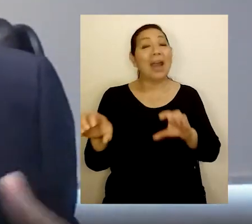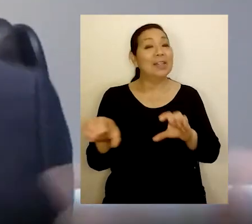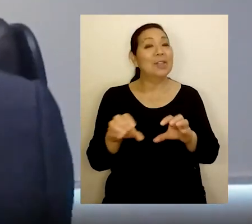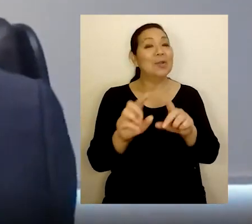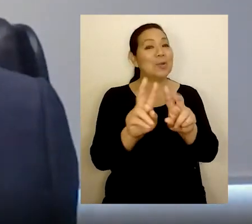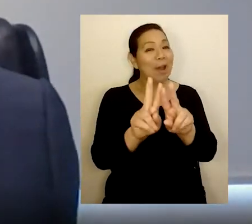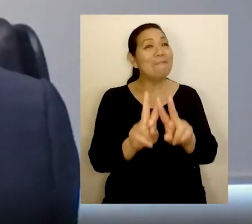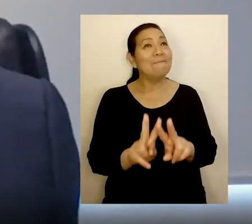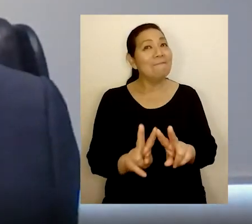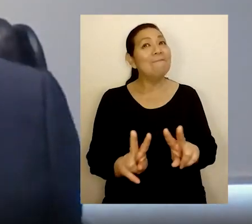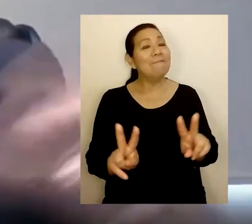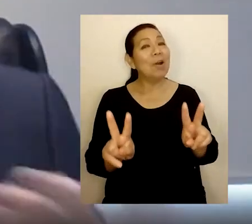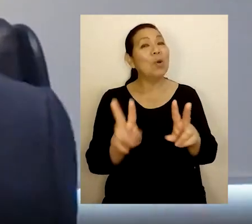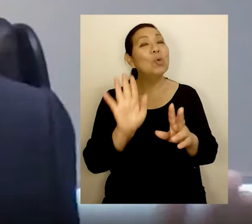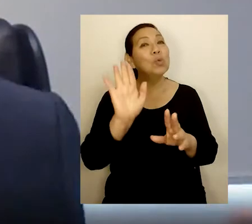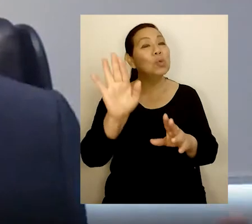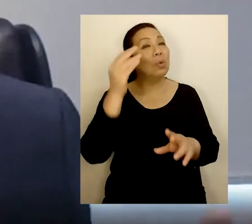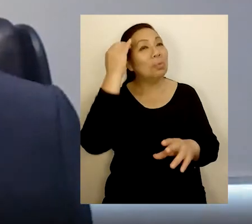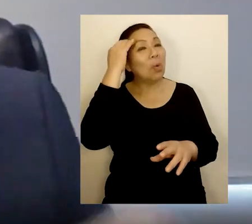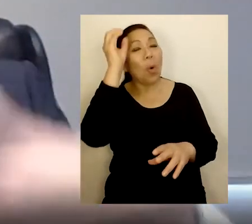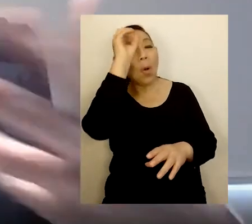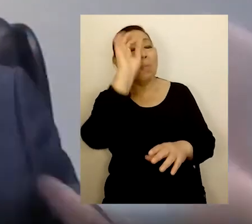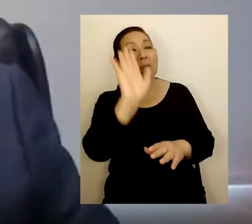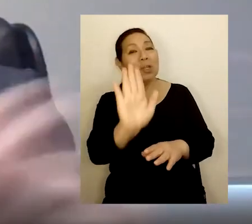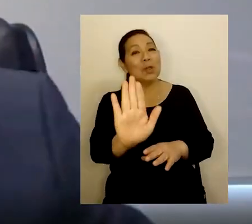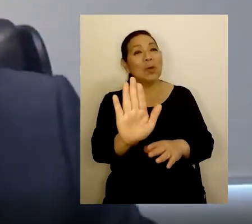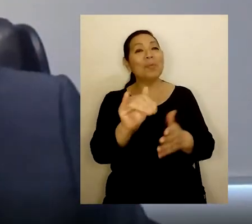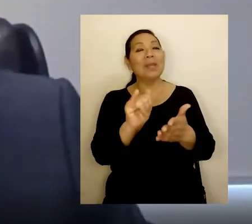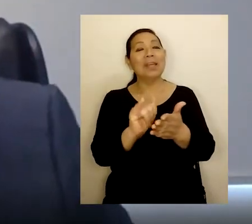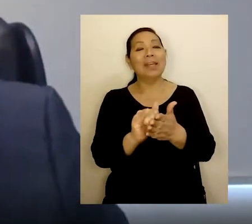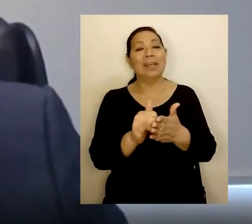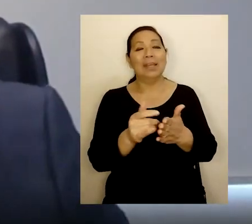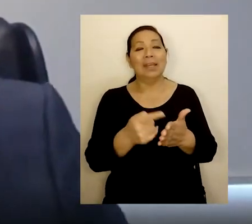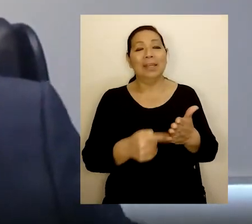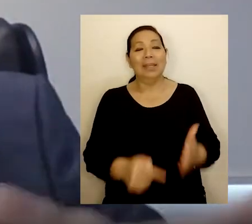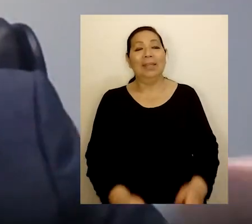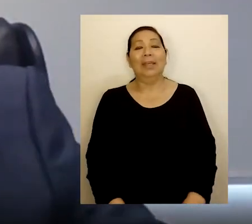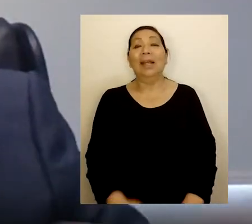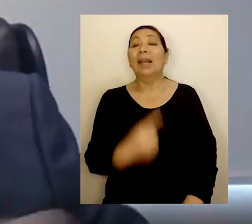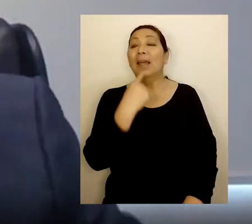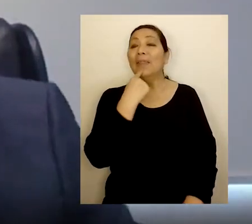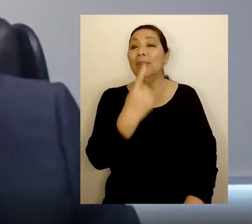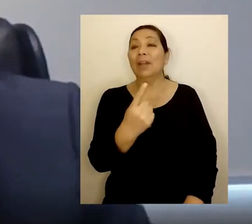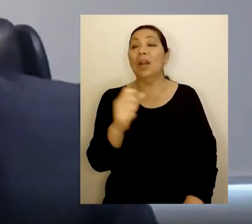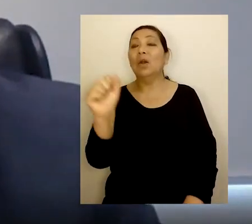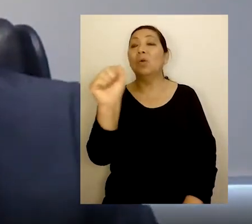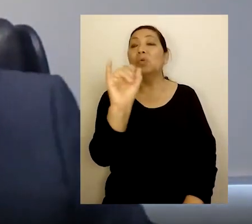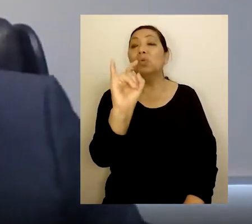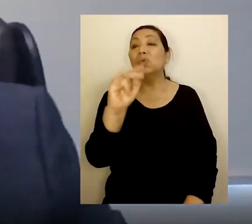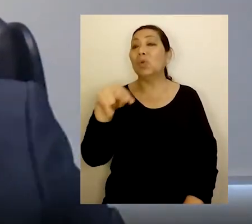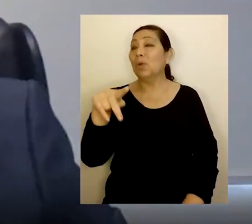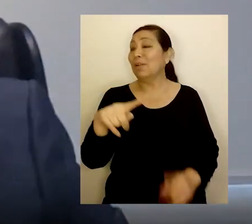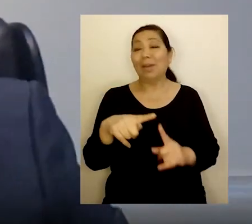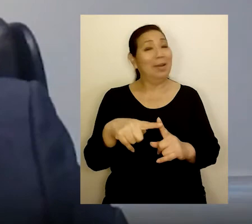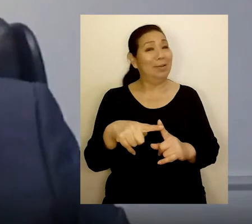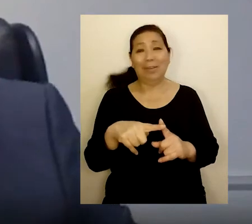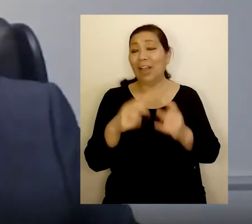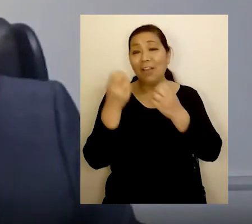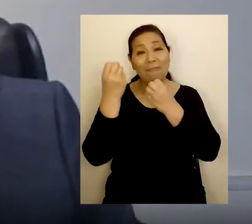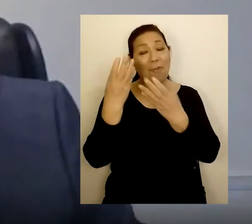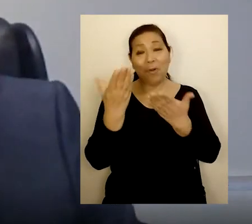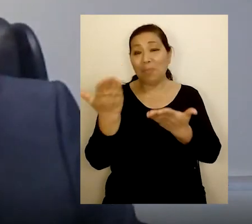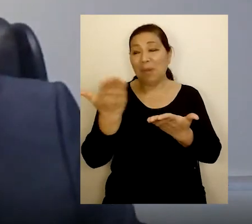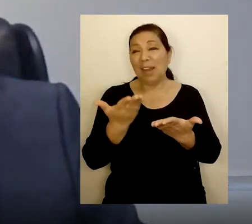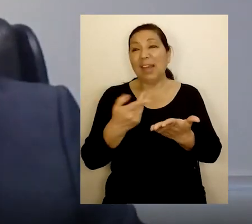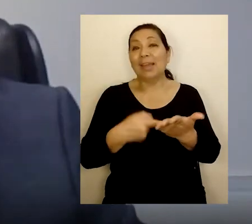una valoración desde su punto de vista de lo señalado por la SUNAT. No mira nuestros informes y